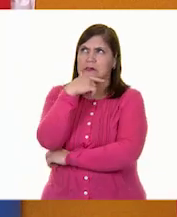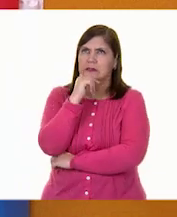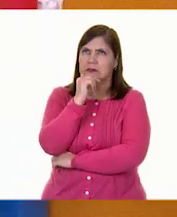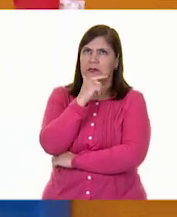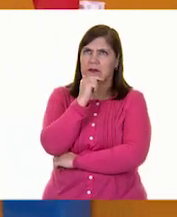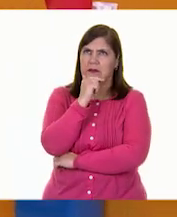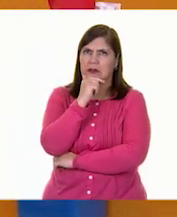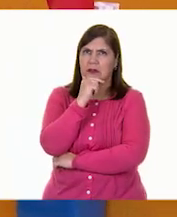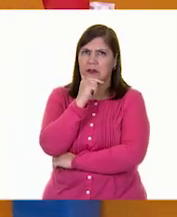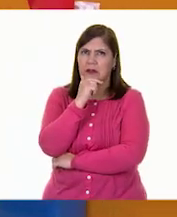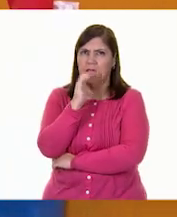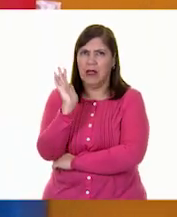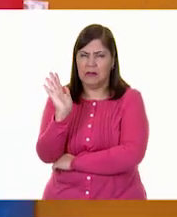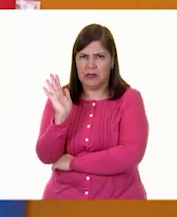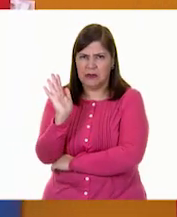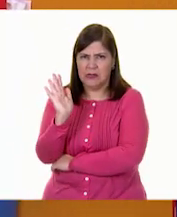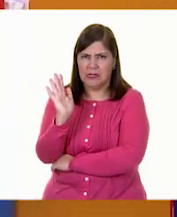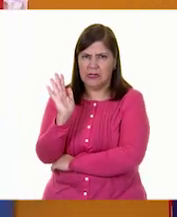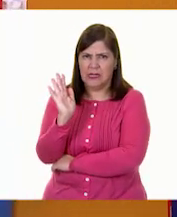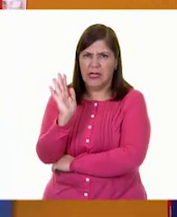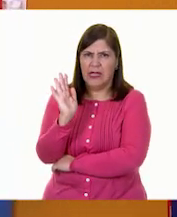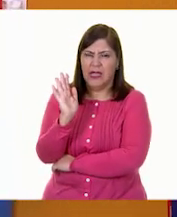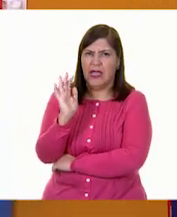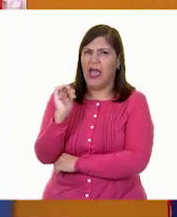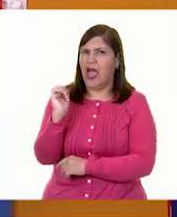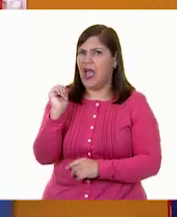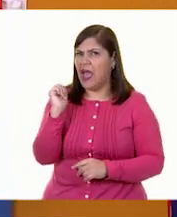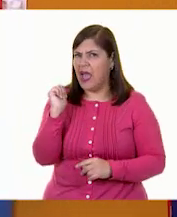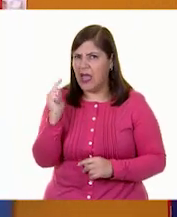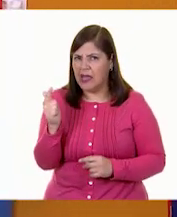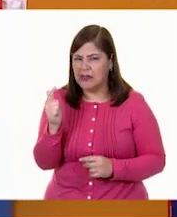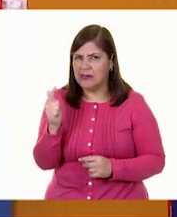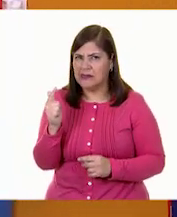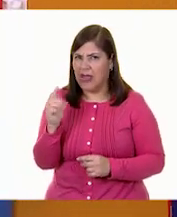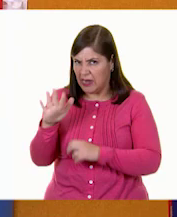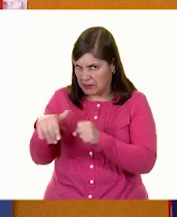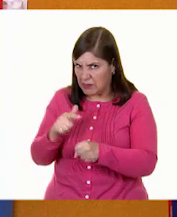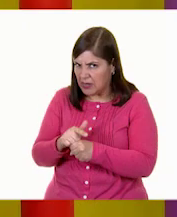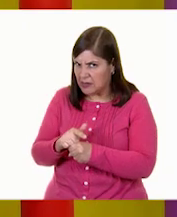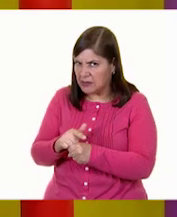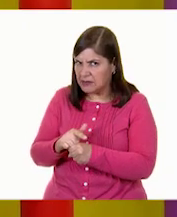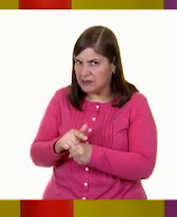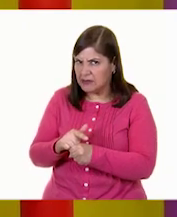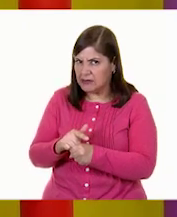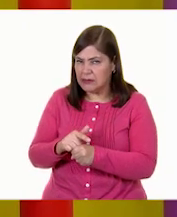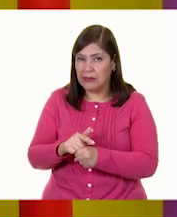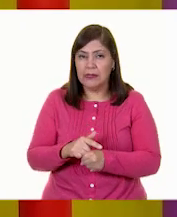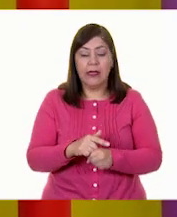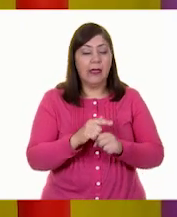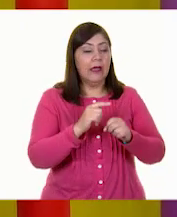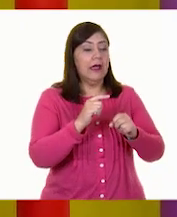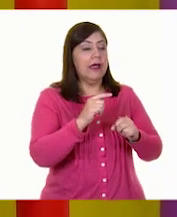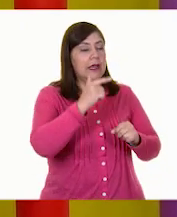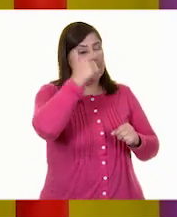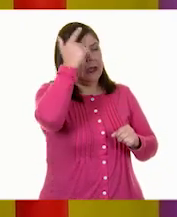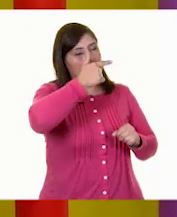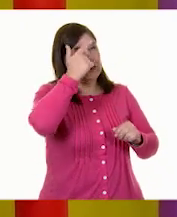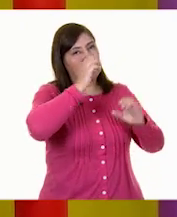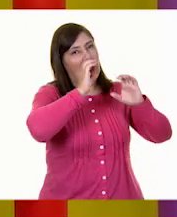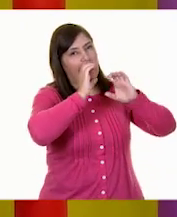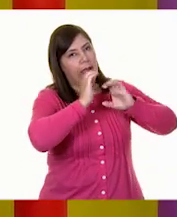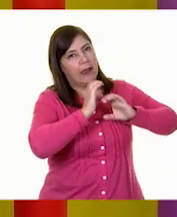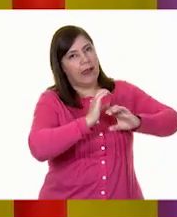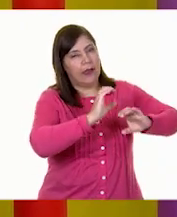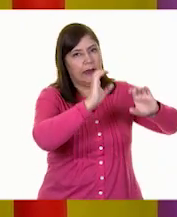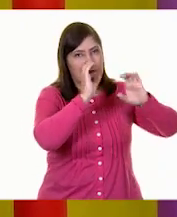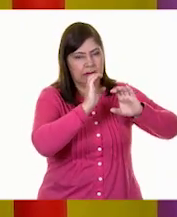a ver, a ver, a ver. O sea que es algo... ¿Es un animal? Canto en la noche. Canto. Entonces es